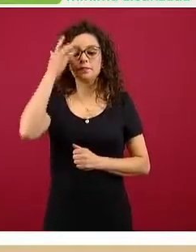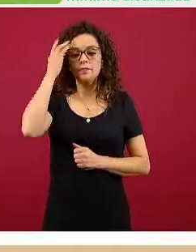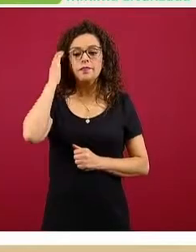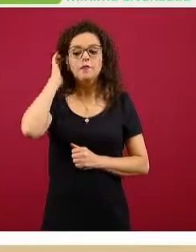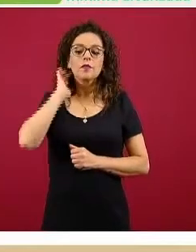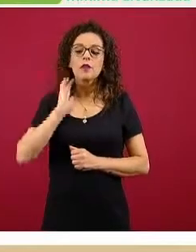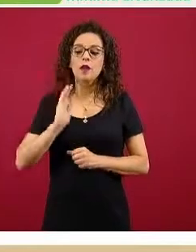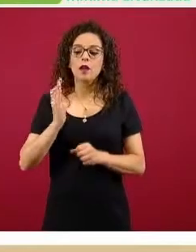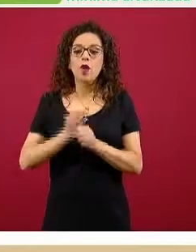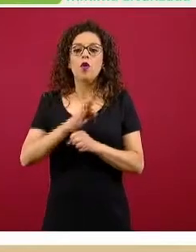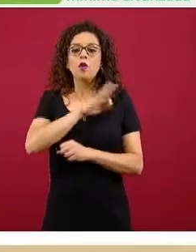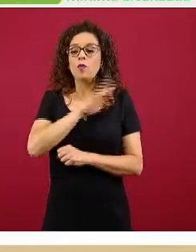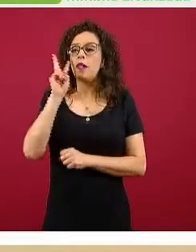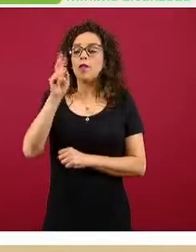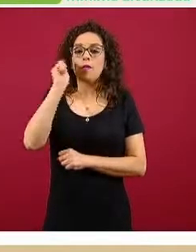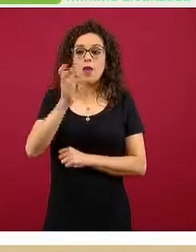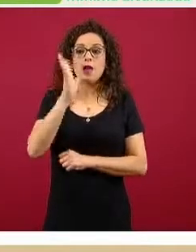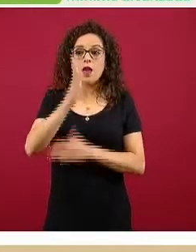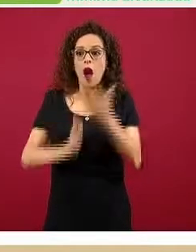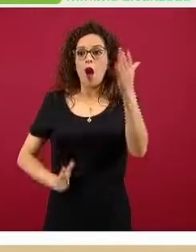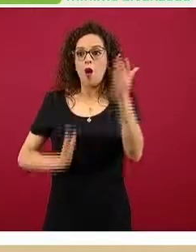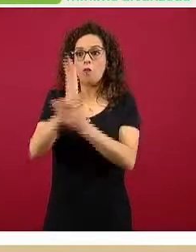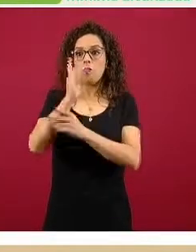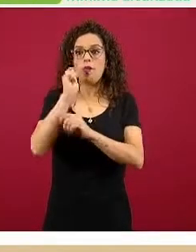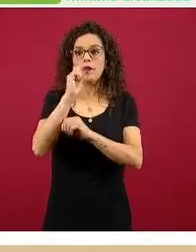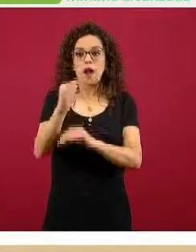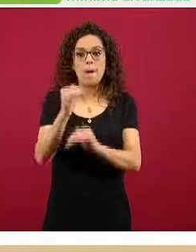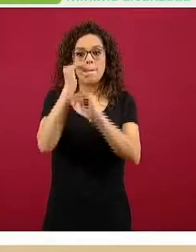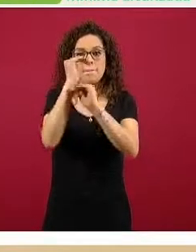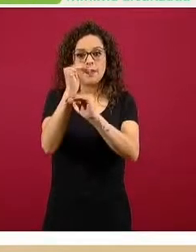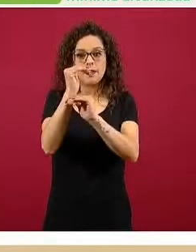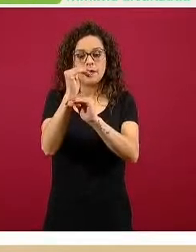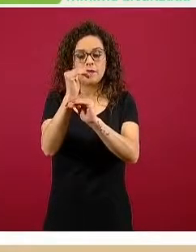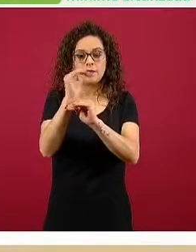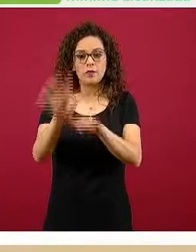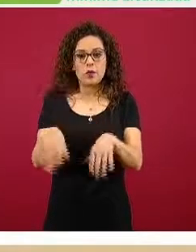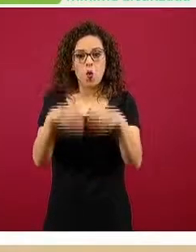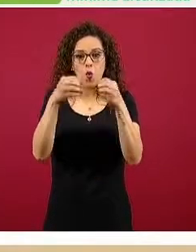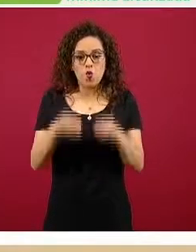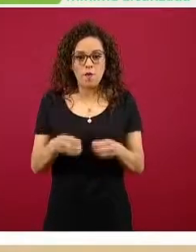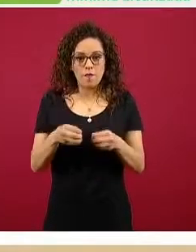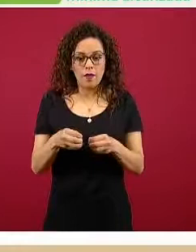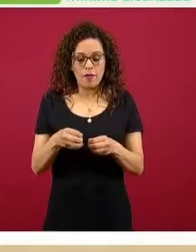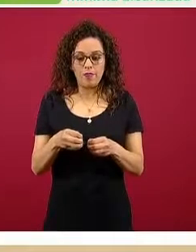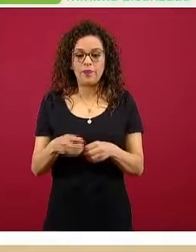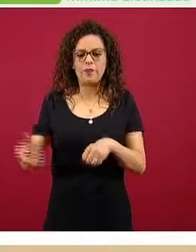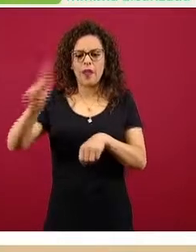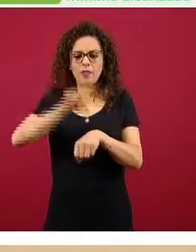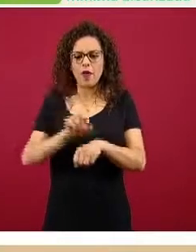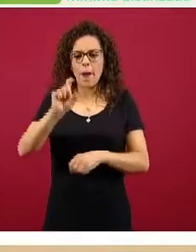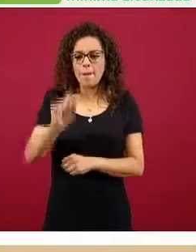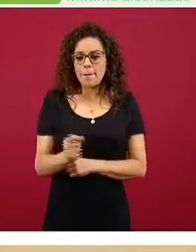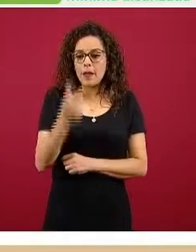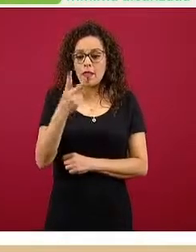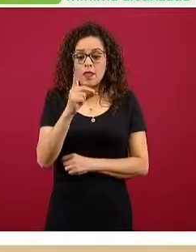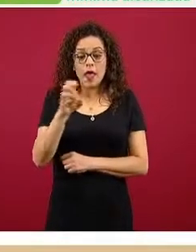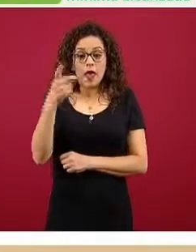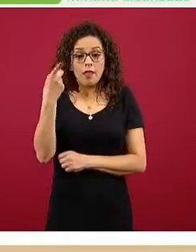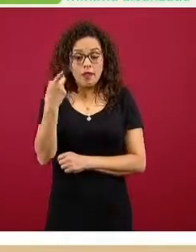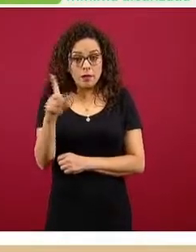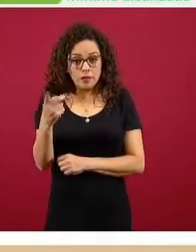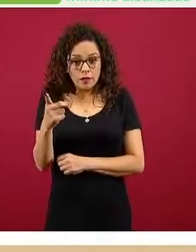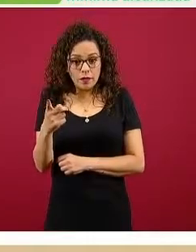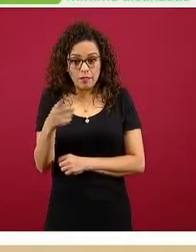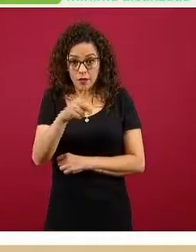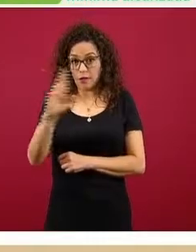podemos ver es que ya rebasamos esa ocupación máxima, ¿no? En la ocupación al 22 de diciembre, acuérdense que esto no, la red IRAC